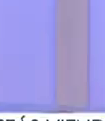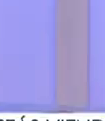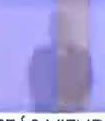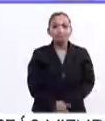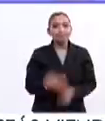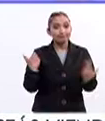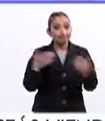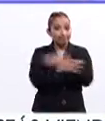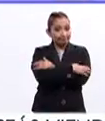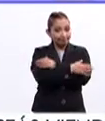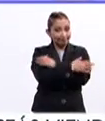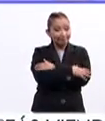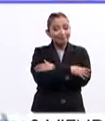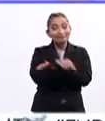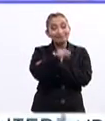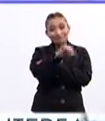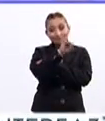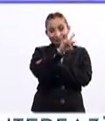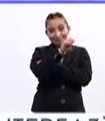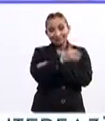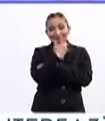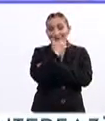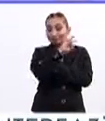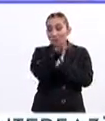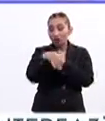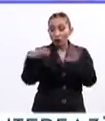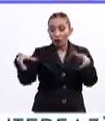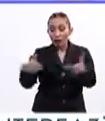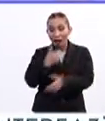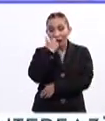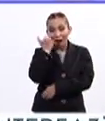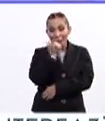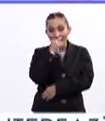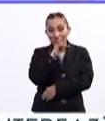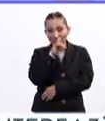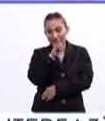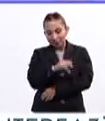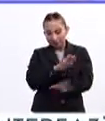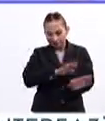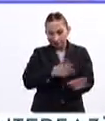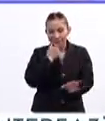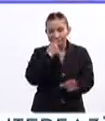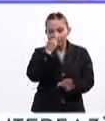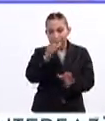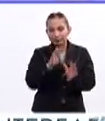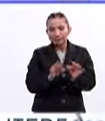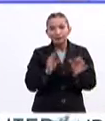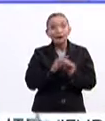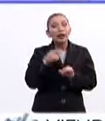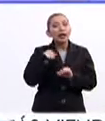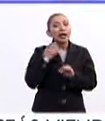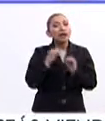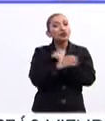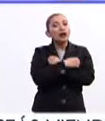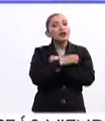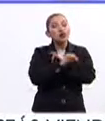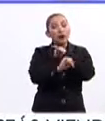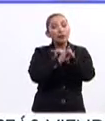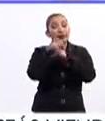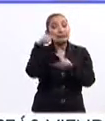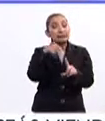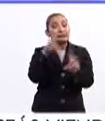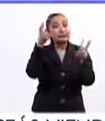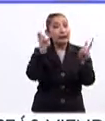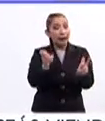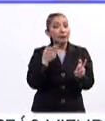Un gran abrazo a esta gran institución, a toda la comunidad del Instituto Politécnico Nacional. Déjenme de comentarles que la educación virtual es uno de los